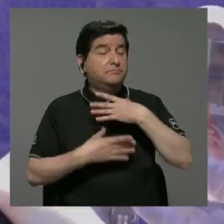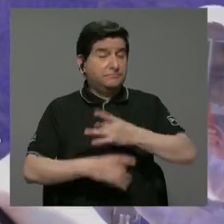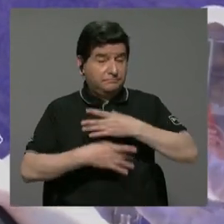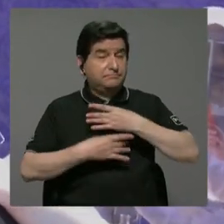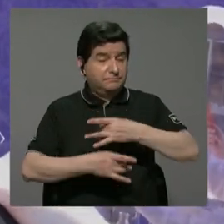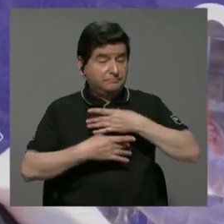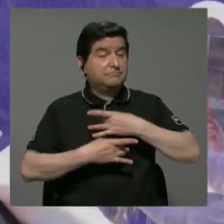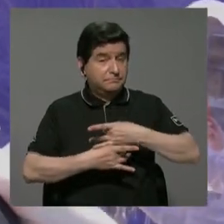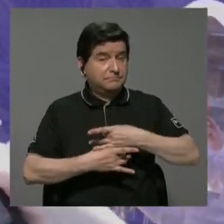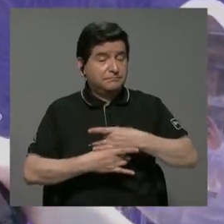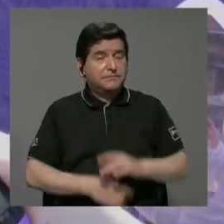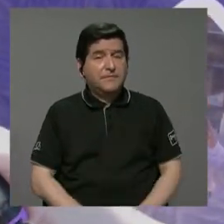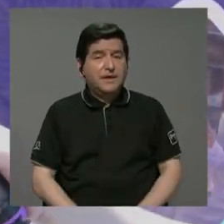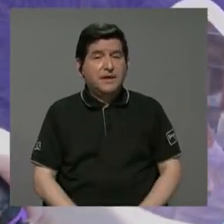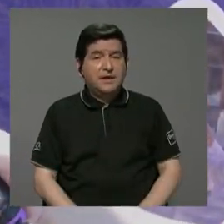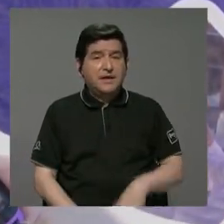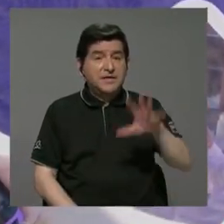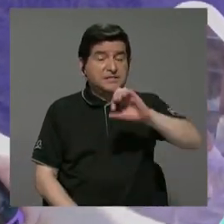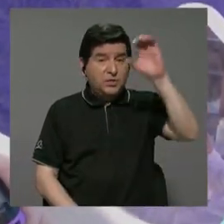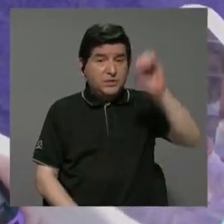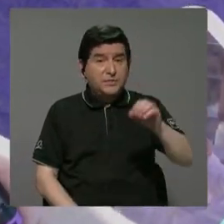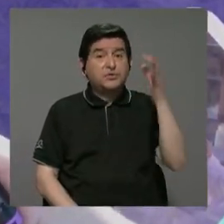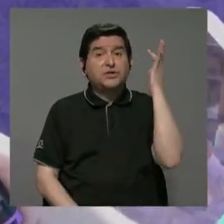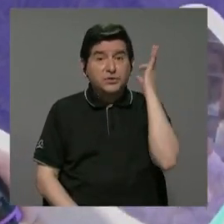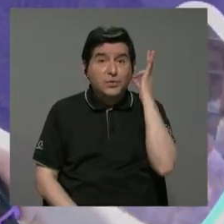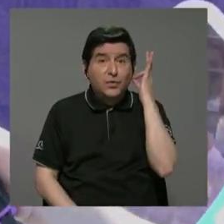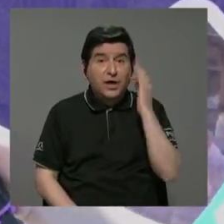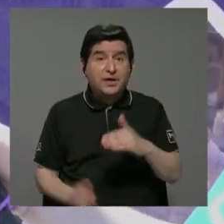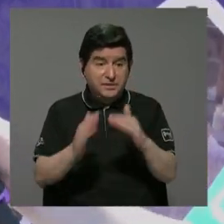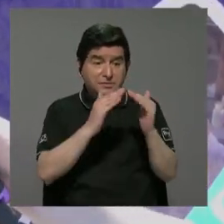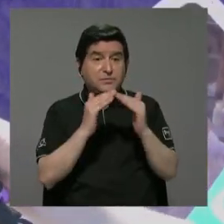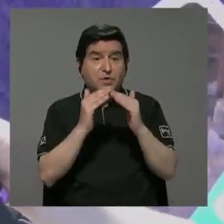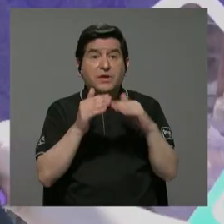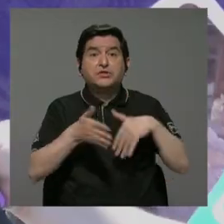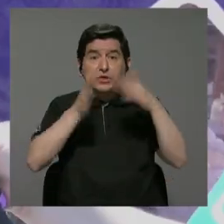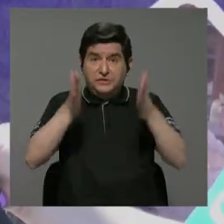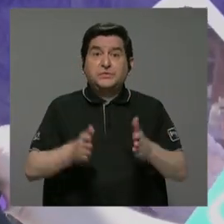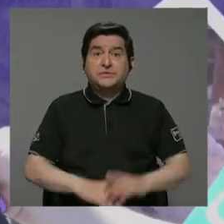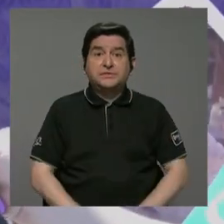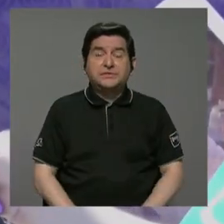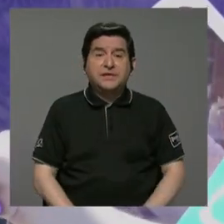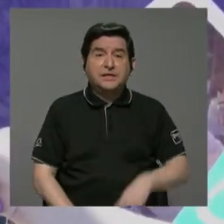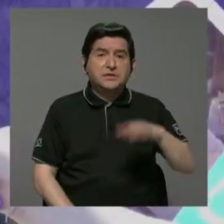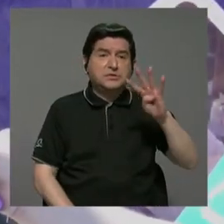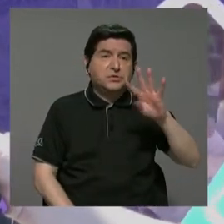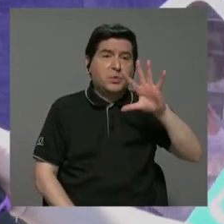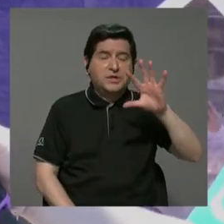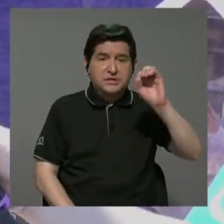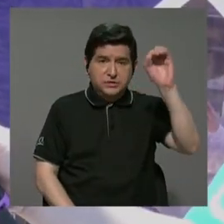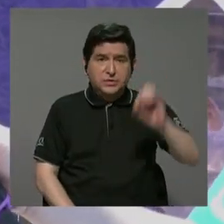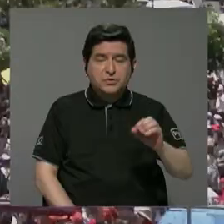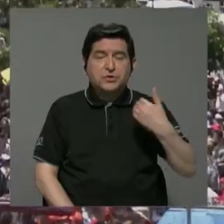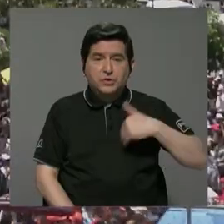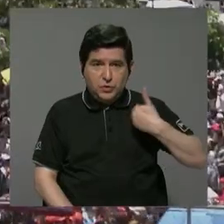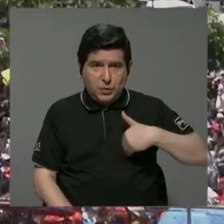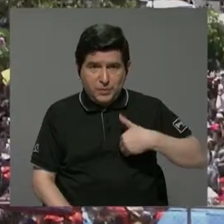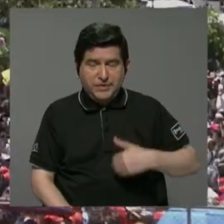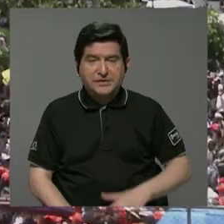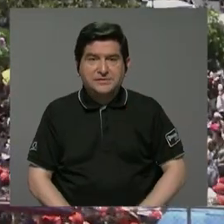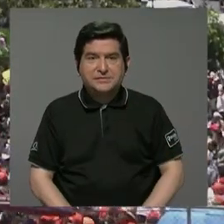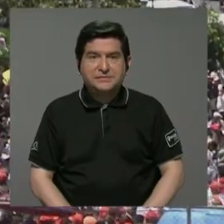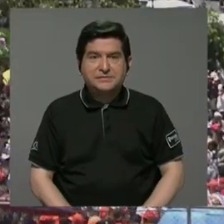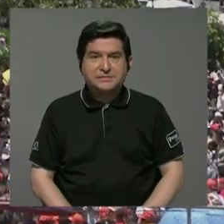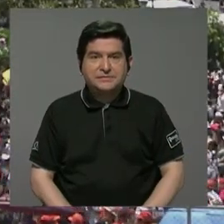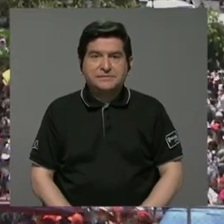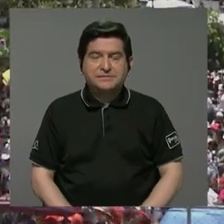interesante, son más de 50% mujeres de la población, ¿verdad?, estudiantil, y un 45% hombres. Y